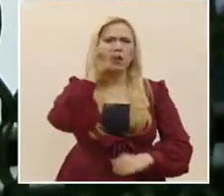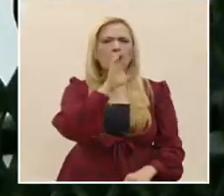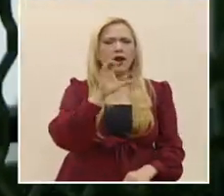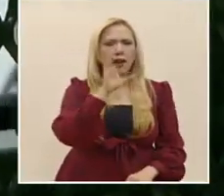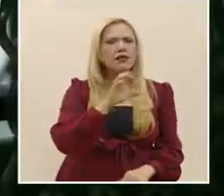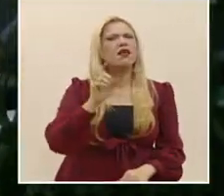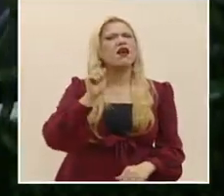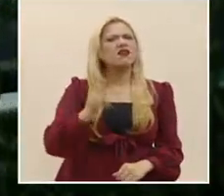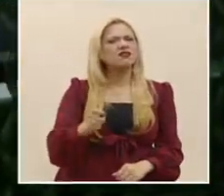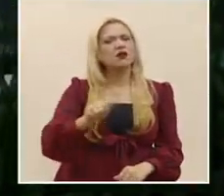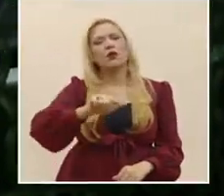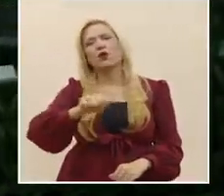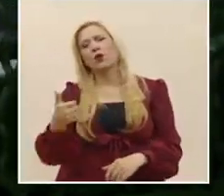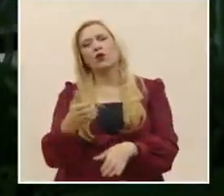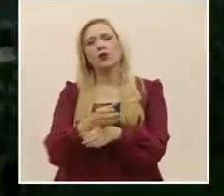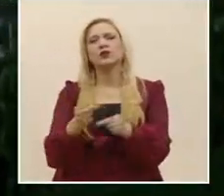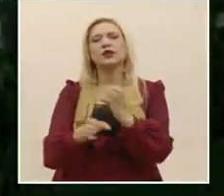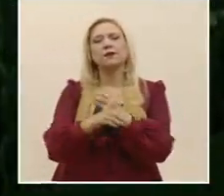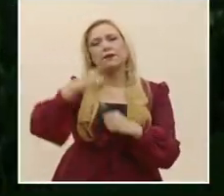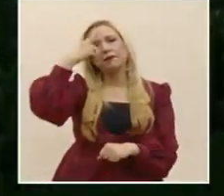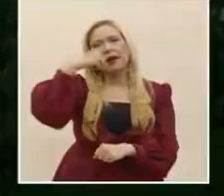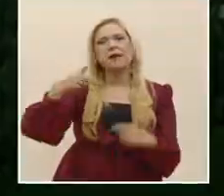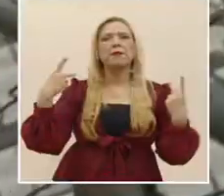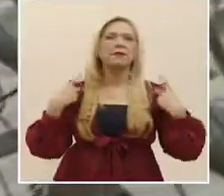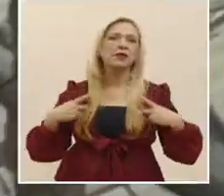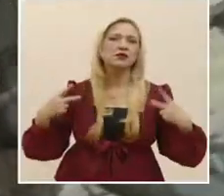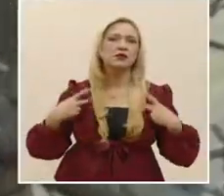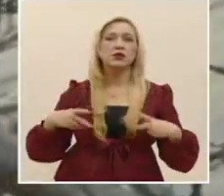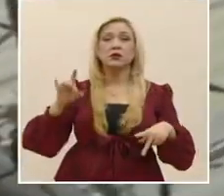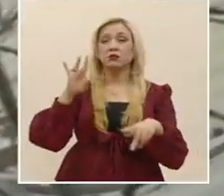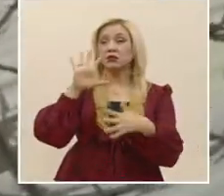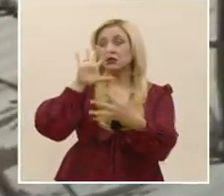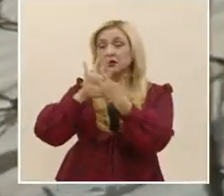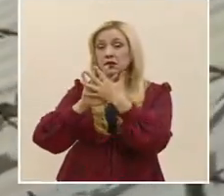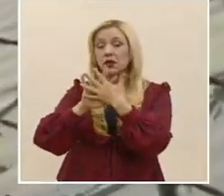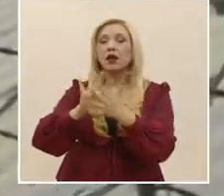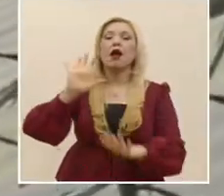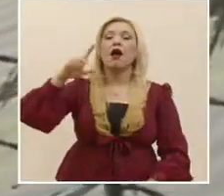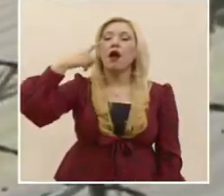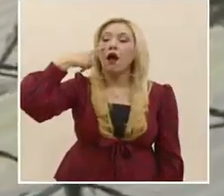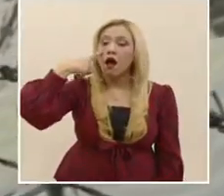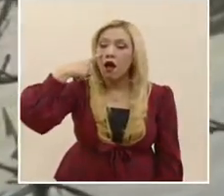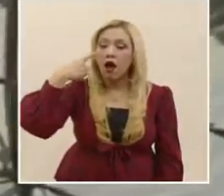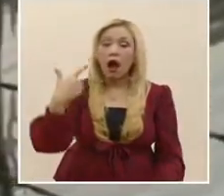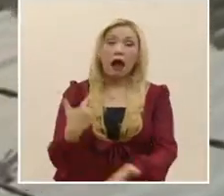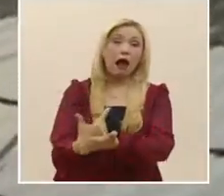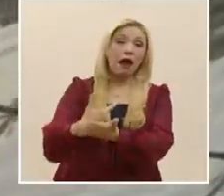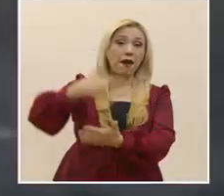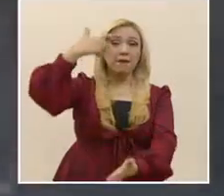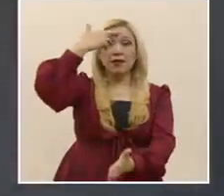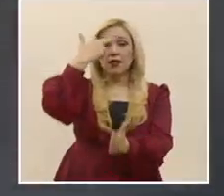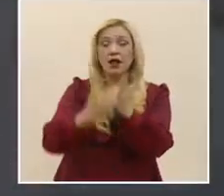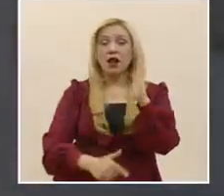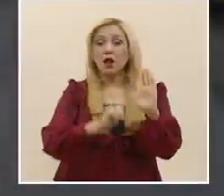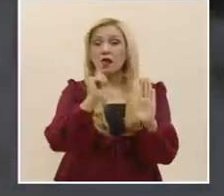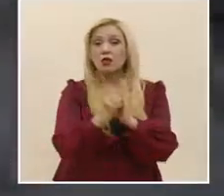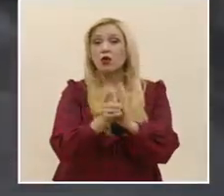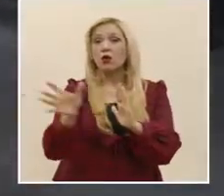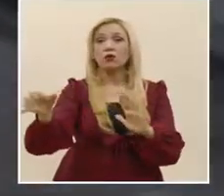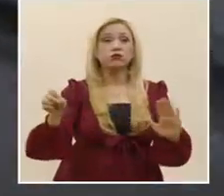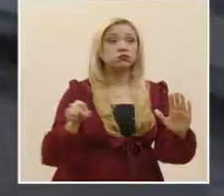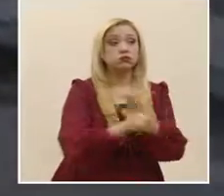pena de prisión a que las personas que lo soliciten no hayan sido condenadas por delitos que ameriten prisión preventiva